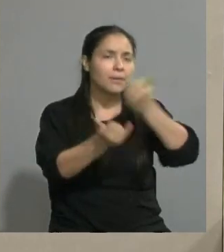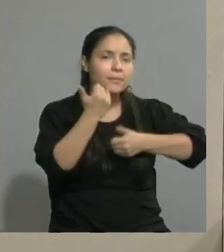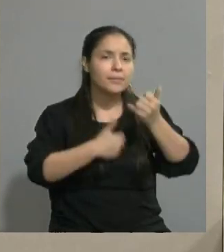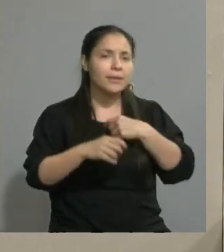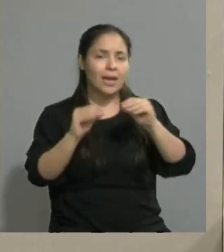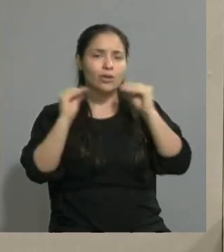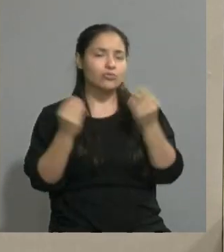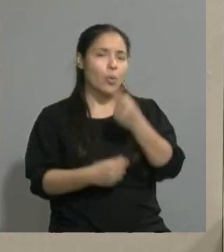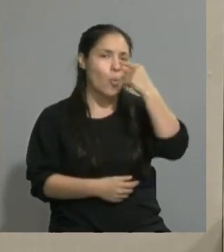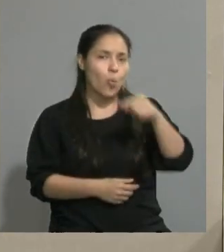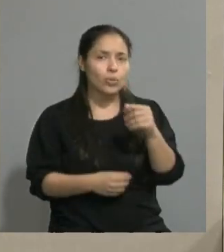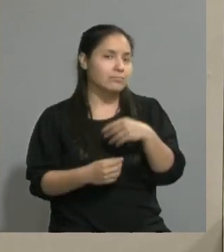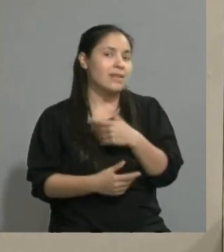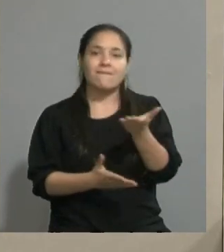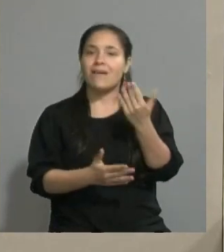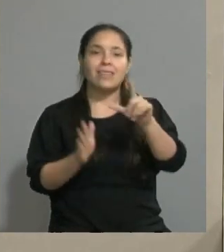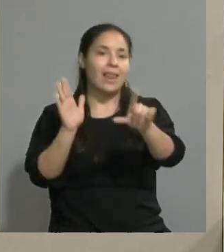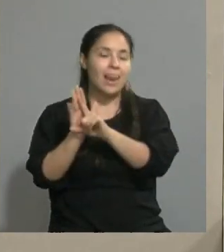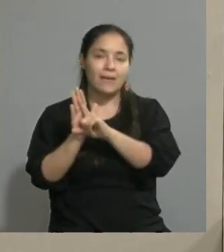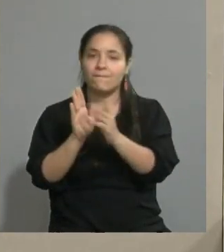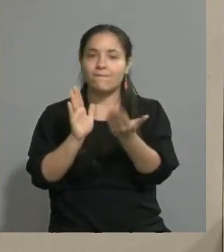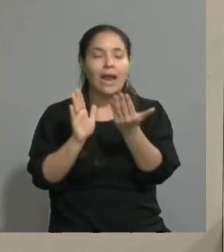conclusión es que nos quedamos cortos con la ley que tenemos. Sí.